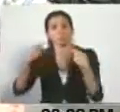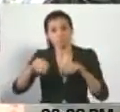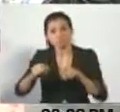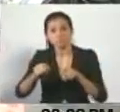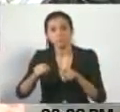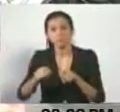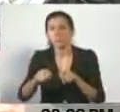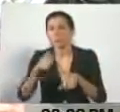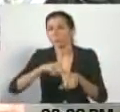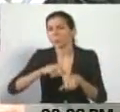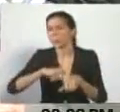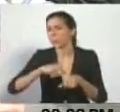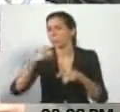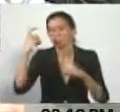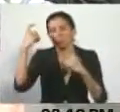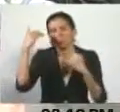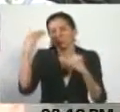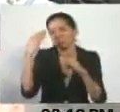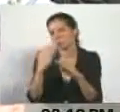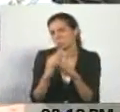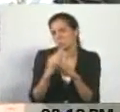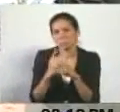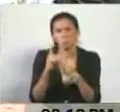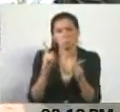mediano plazo, se pueda